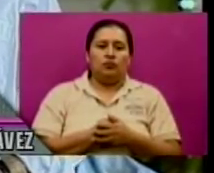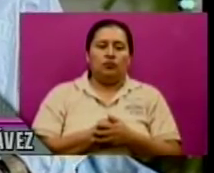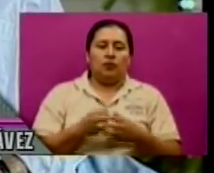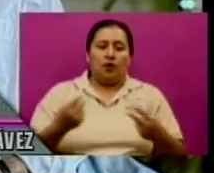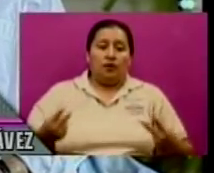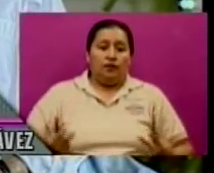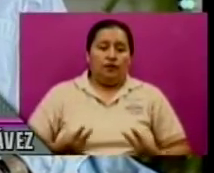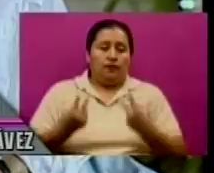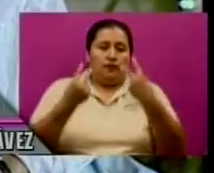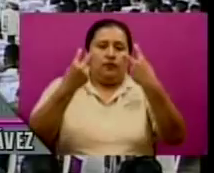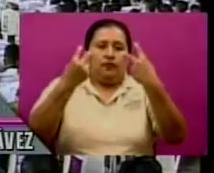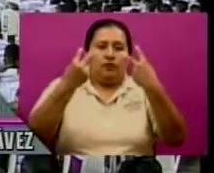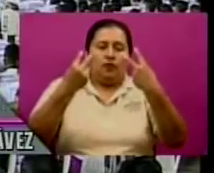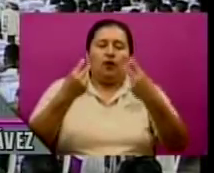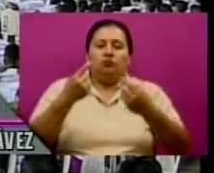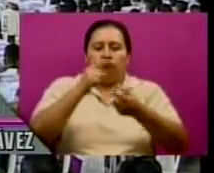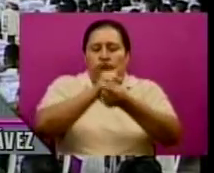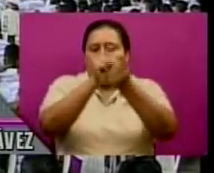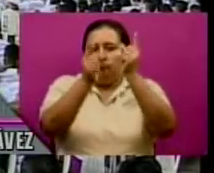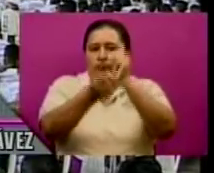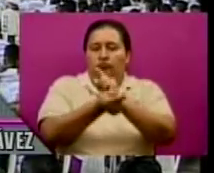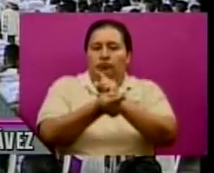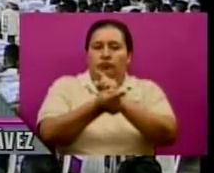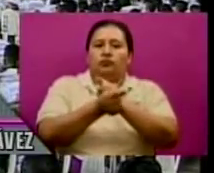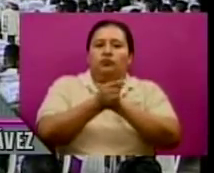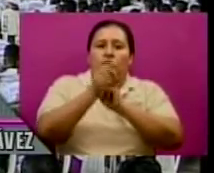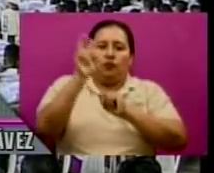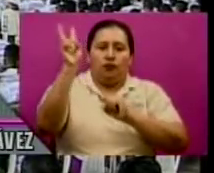¡Que viva la revolución bolivariana!